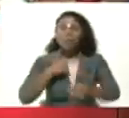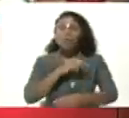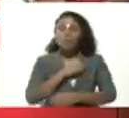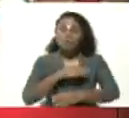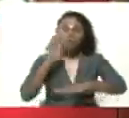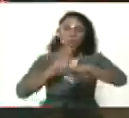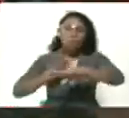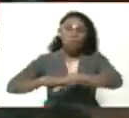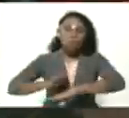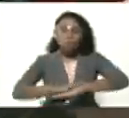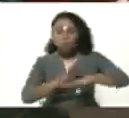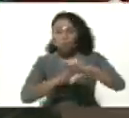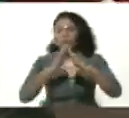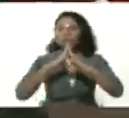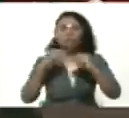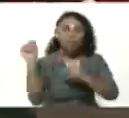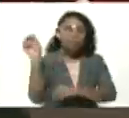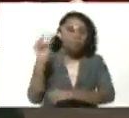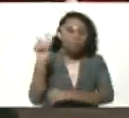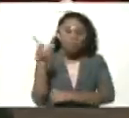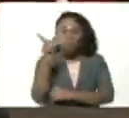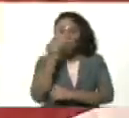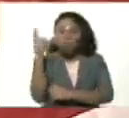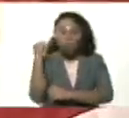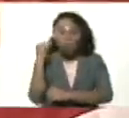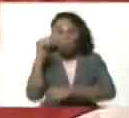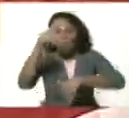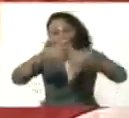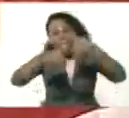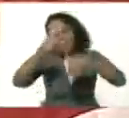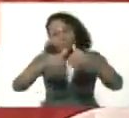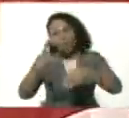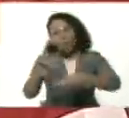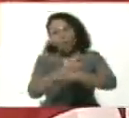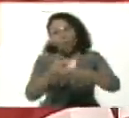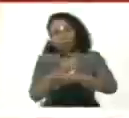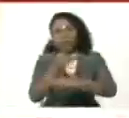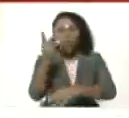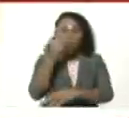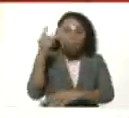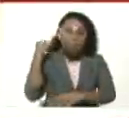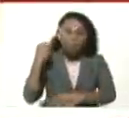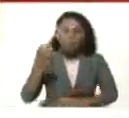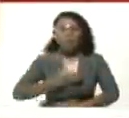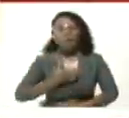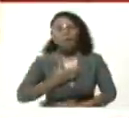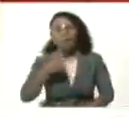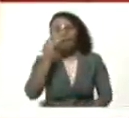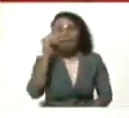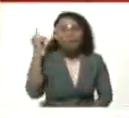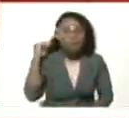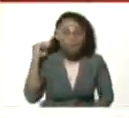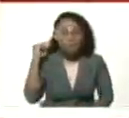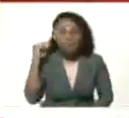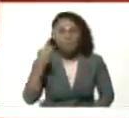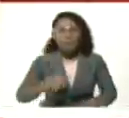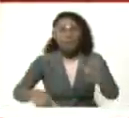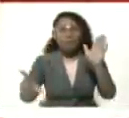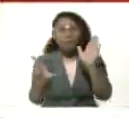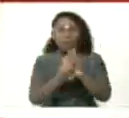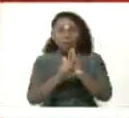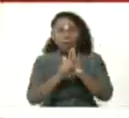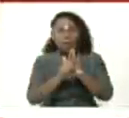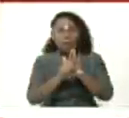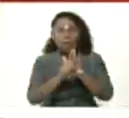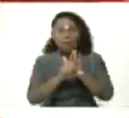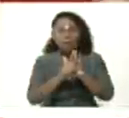convocados, todos los venezolanos y todas las venezolanas, elegir gobernadores y gobernadoras, alcaldes y alcaldesas, legisladores y